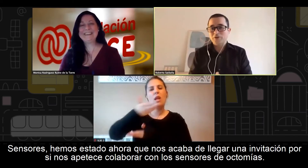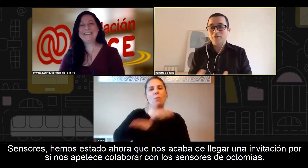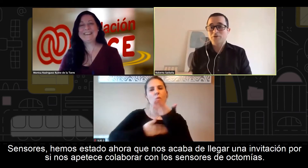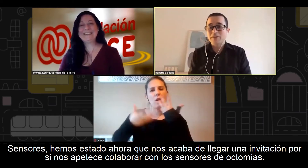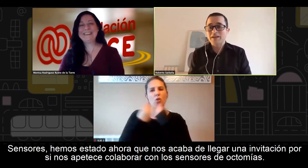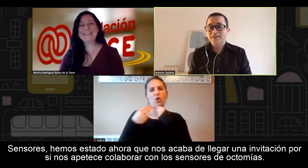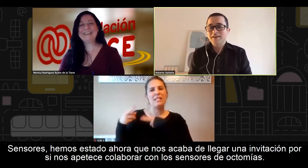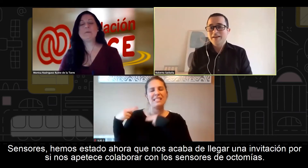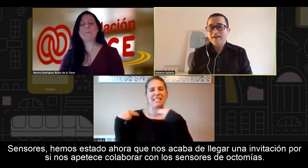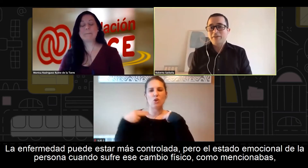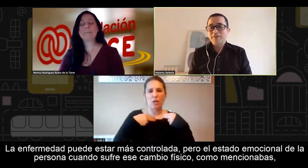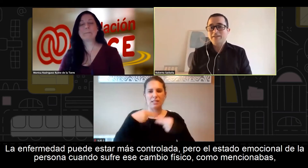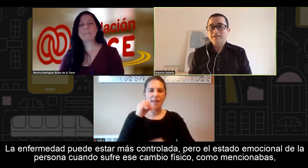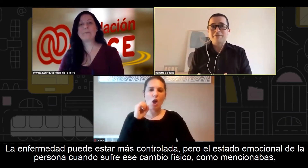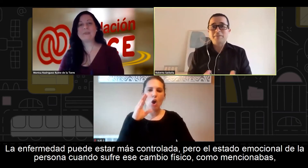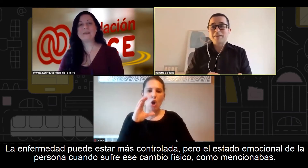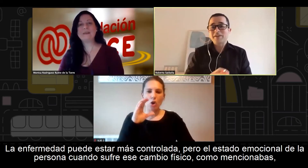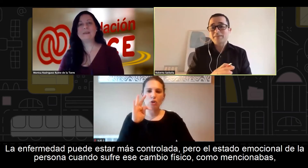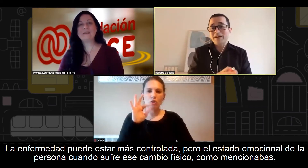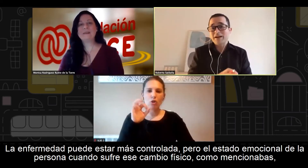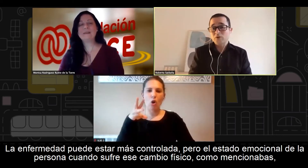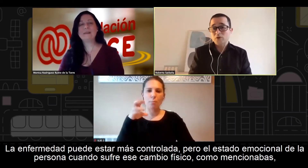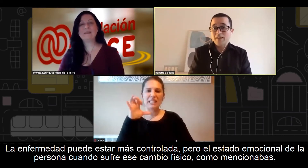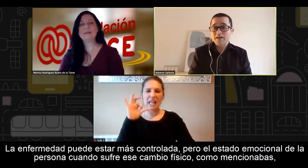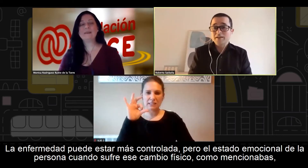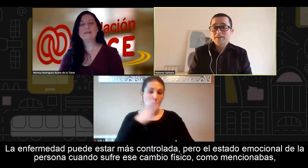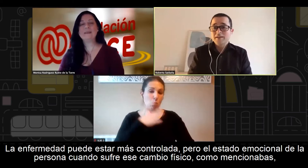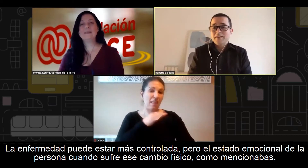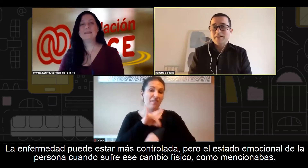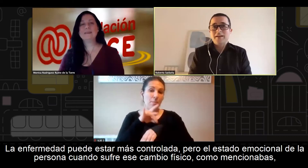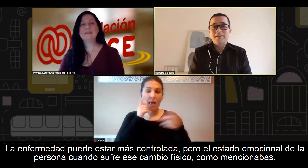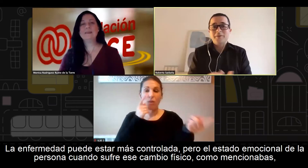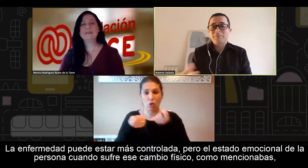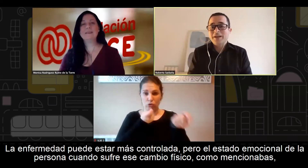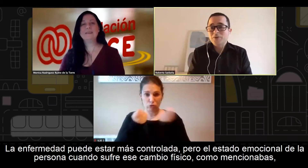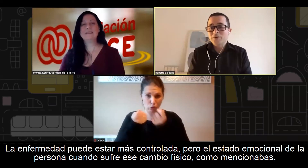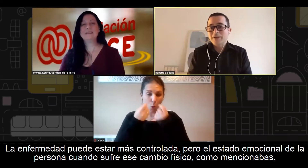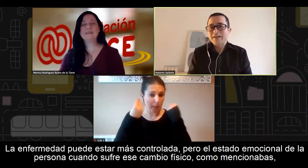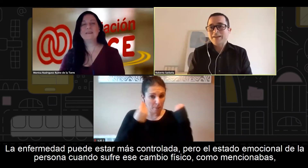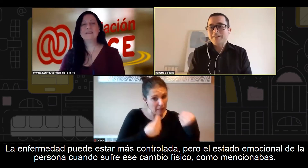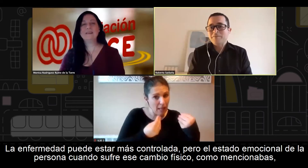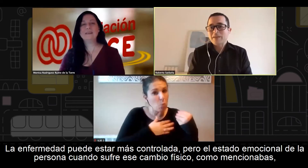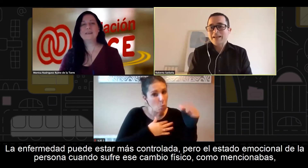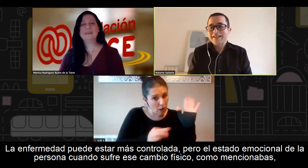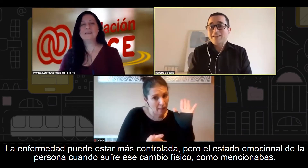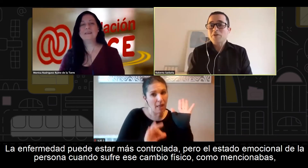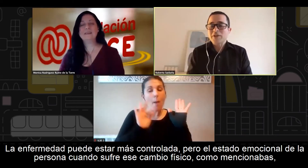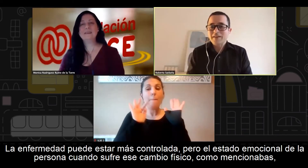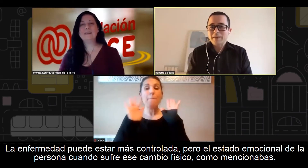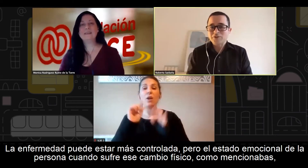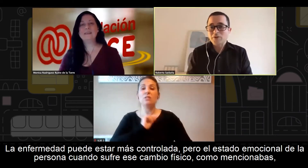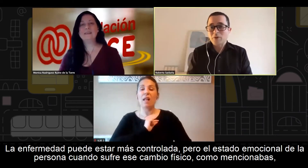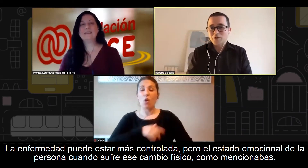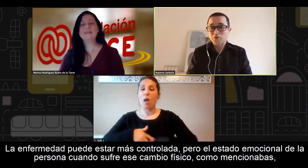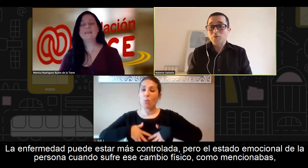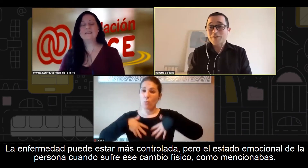sensores de ostomías. A veces la enfermedad puede estar más controlada, pero el estado emocional de la